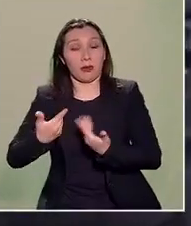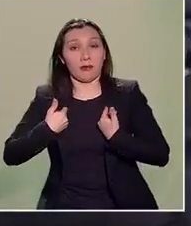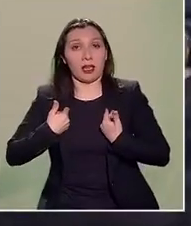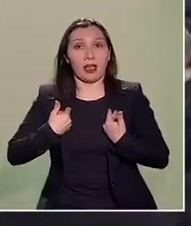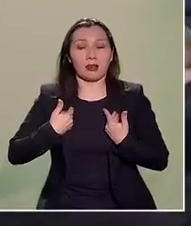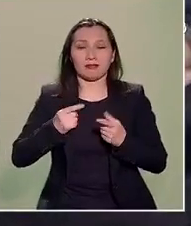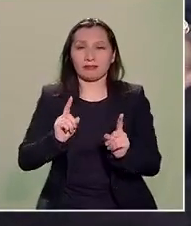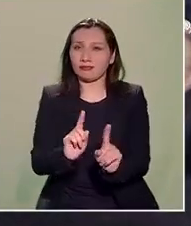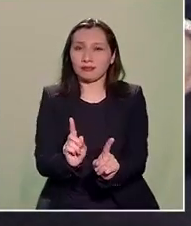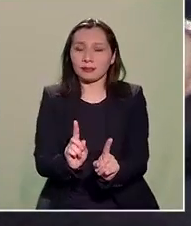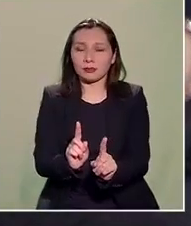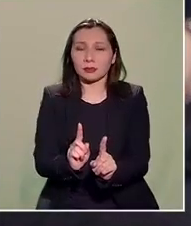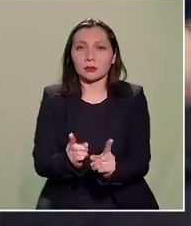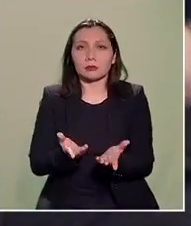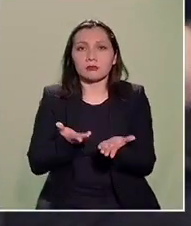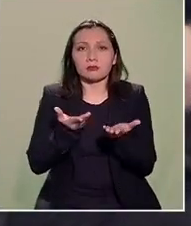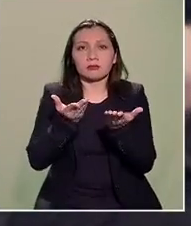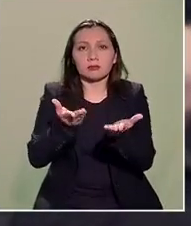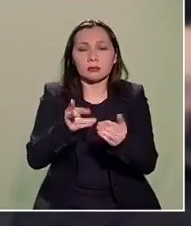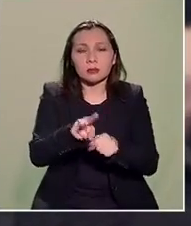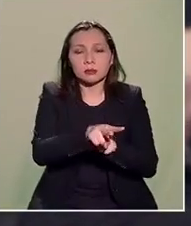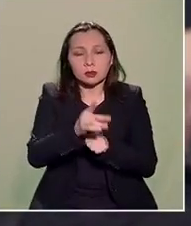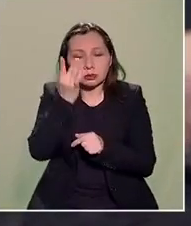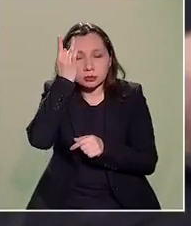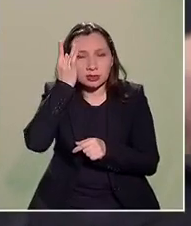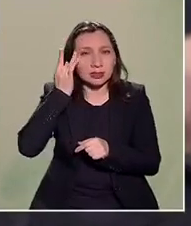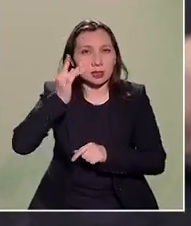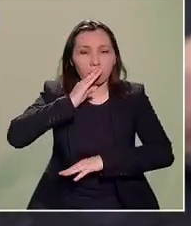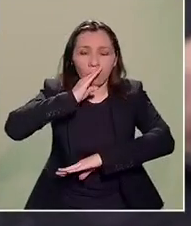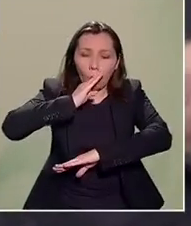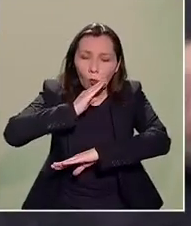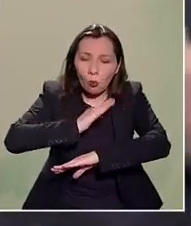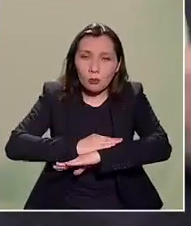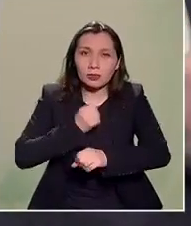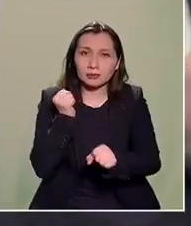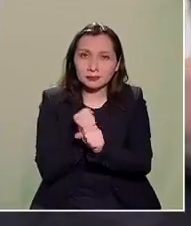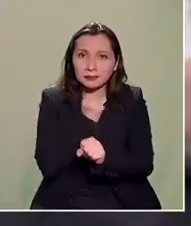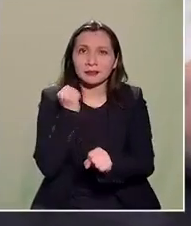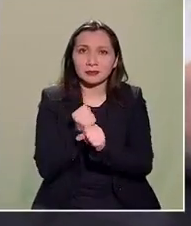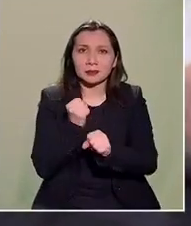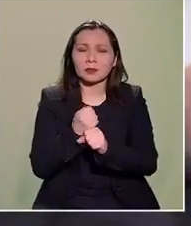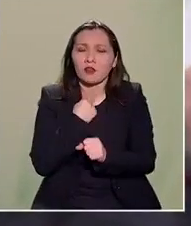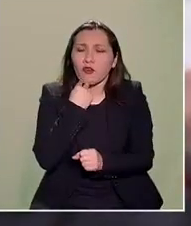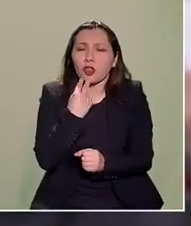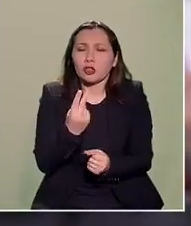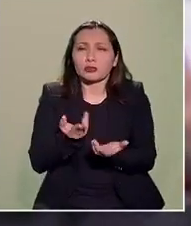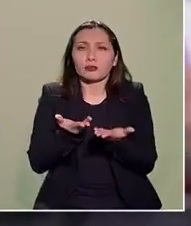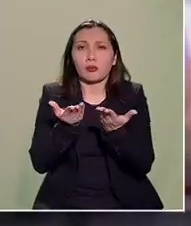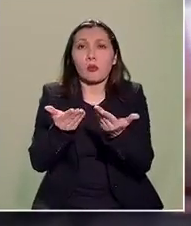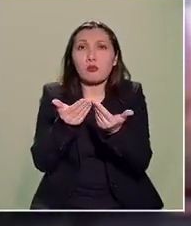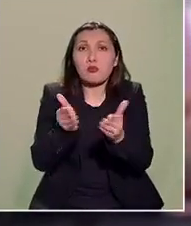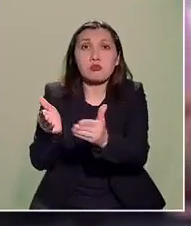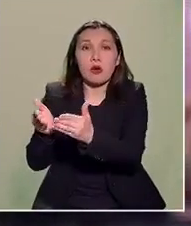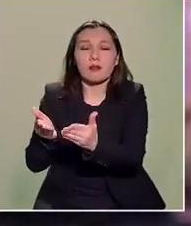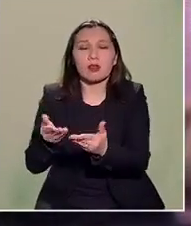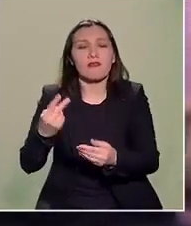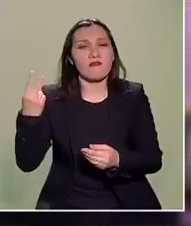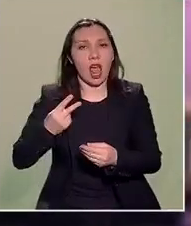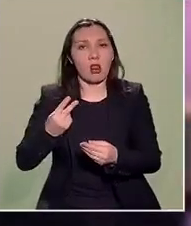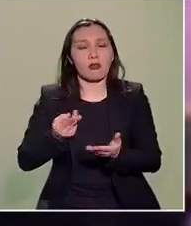provecho sino administrando con sabiduría y humildad y con alta vocación pública y